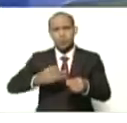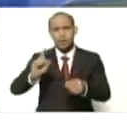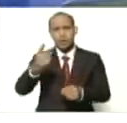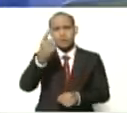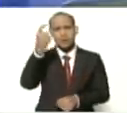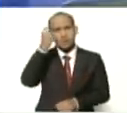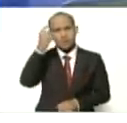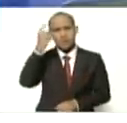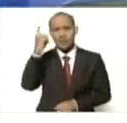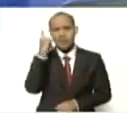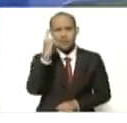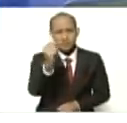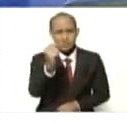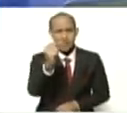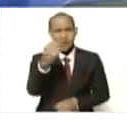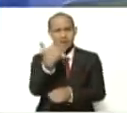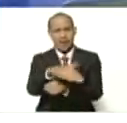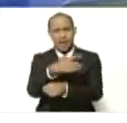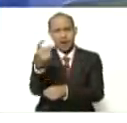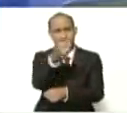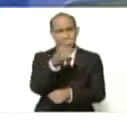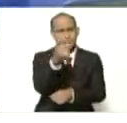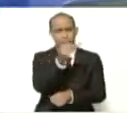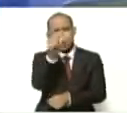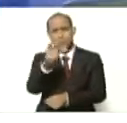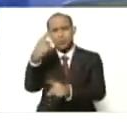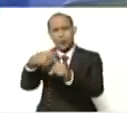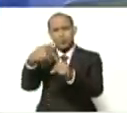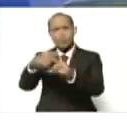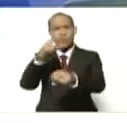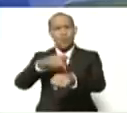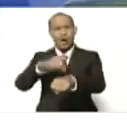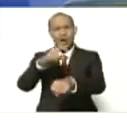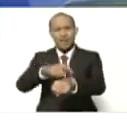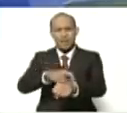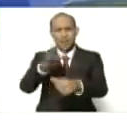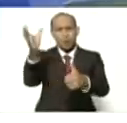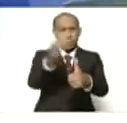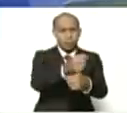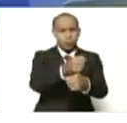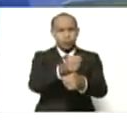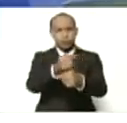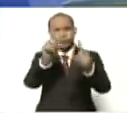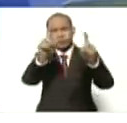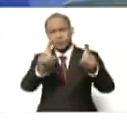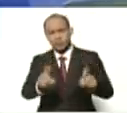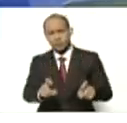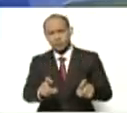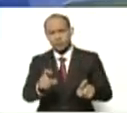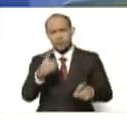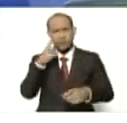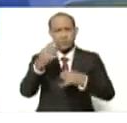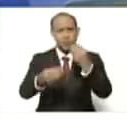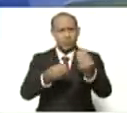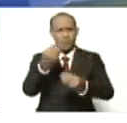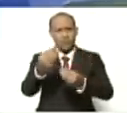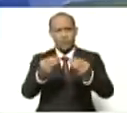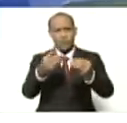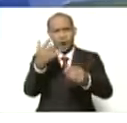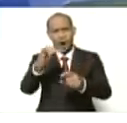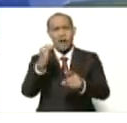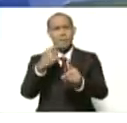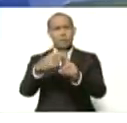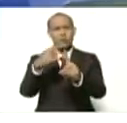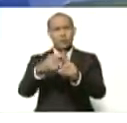salir a buscar los casos a tiempo detectar diagnosticar los casos a tiempo